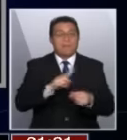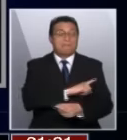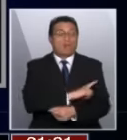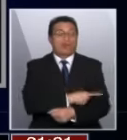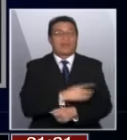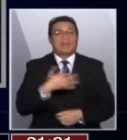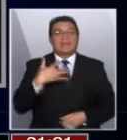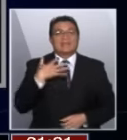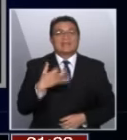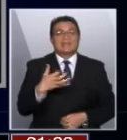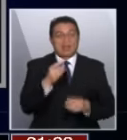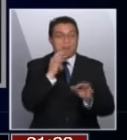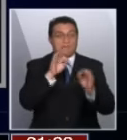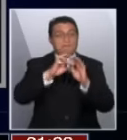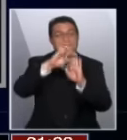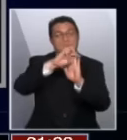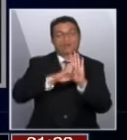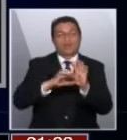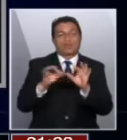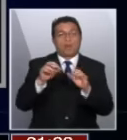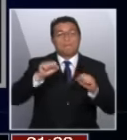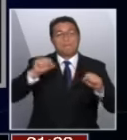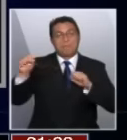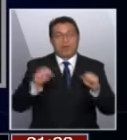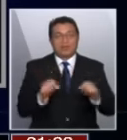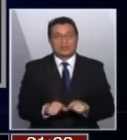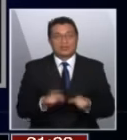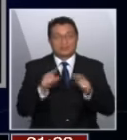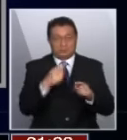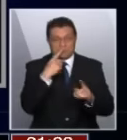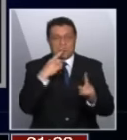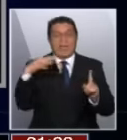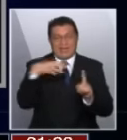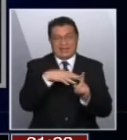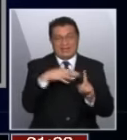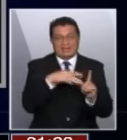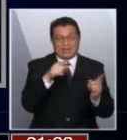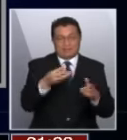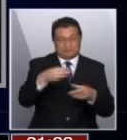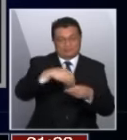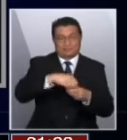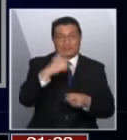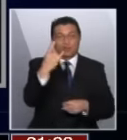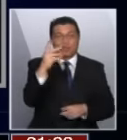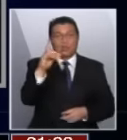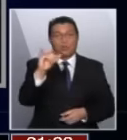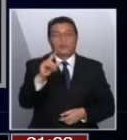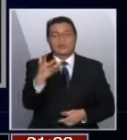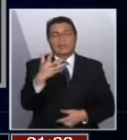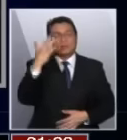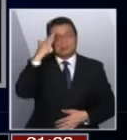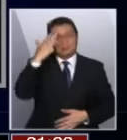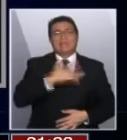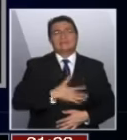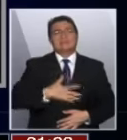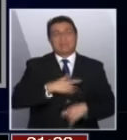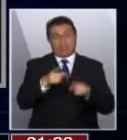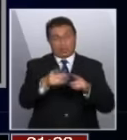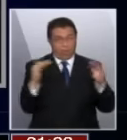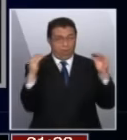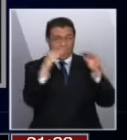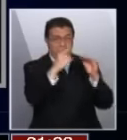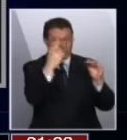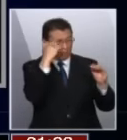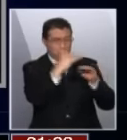tenía una crítica bien importante respecto al a la esencia digamos de de la udi Cómo recibe usted esas palabras coincide con ese análisis como